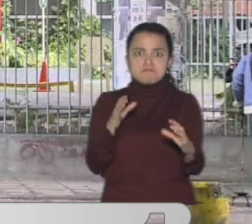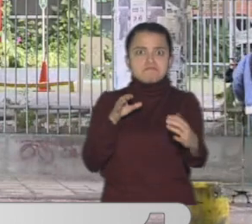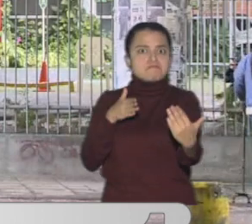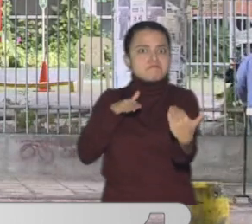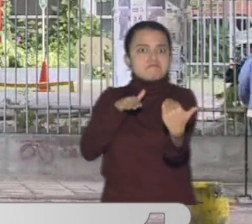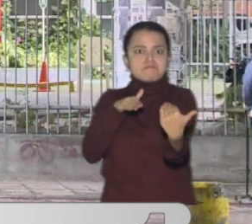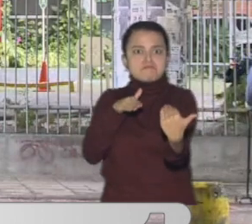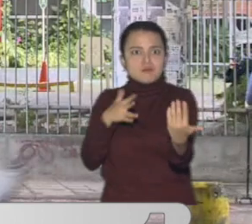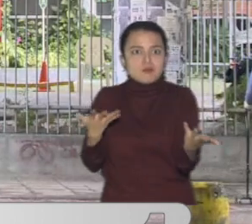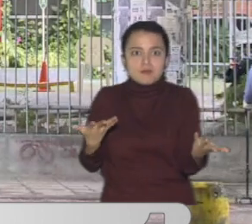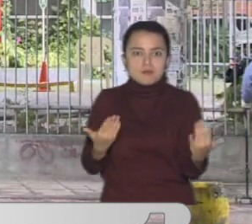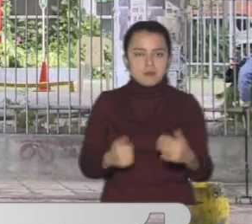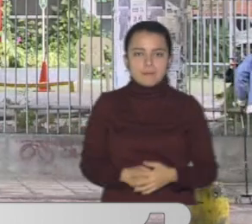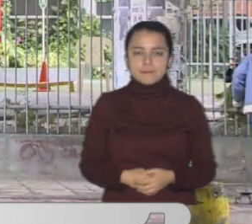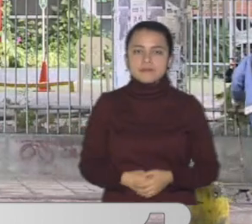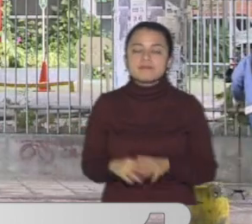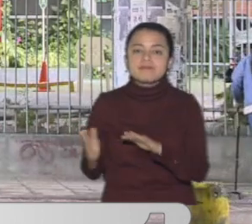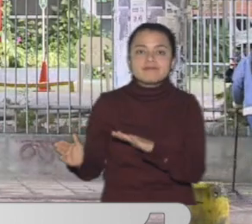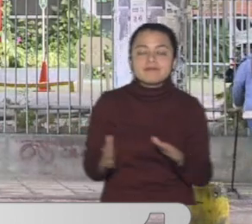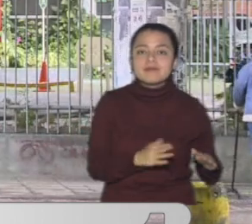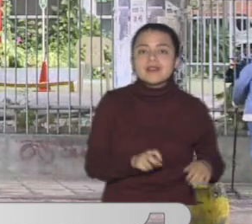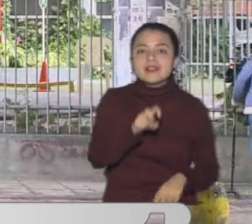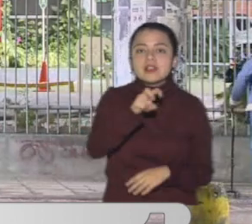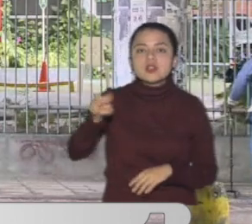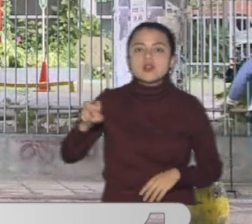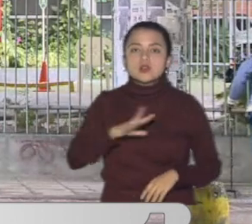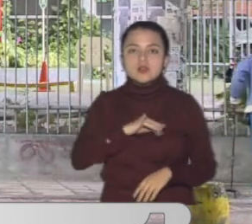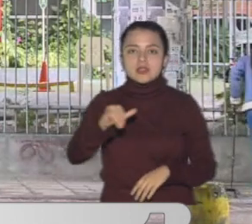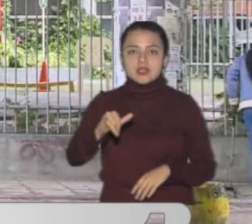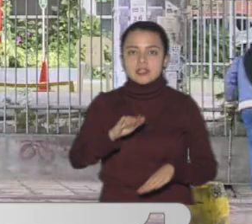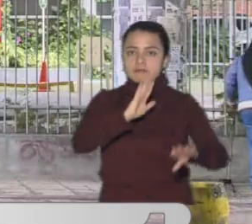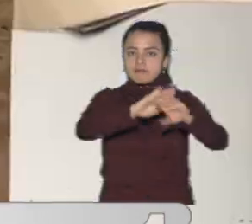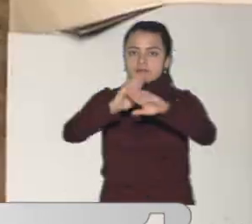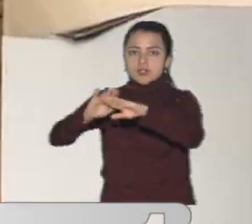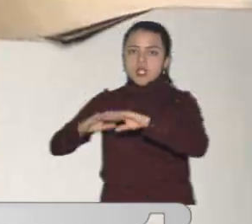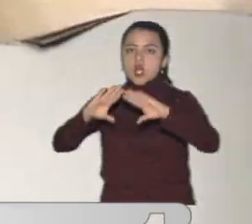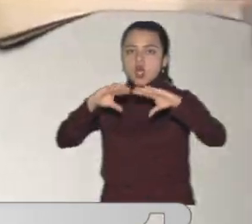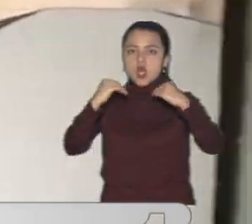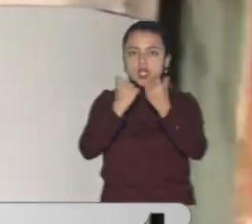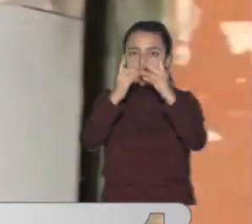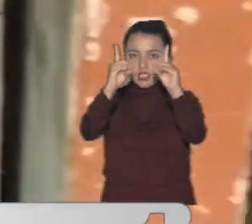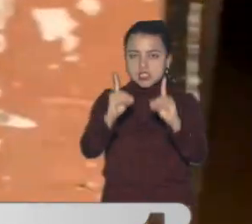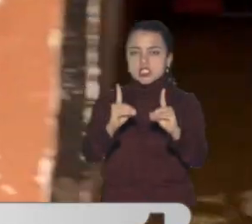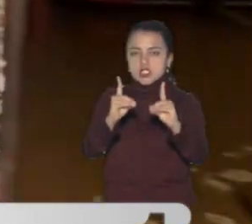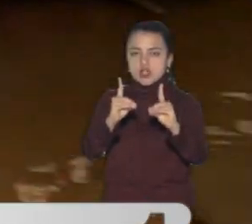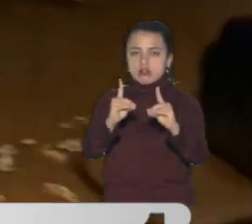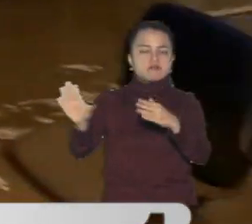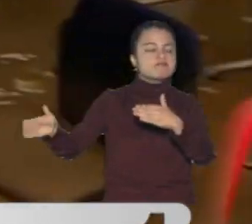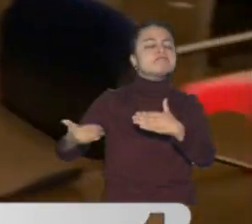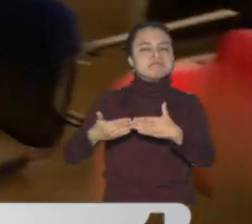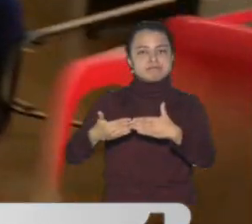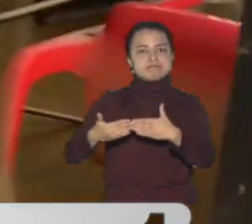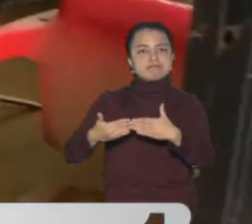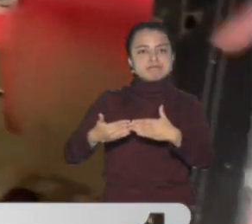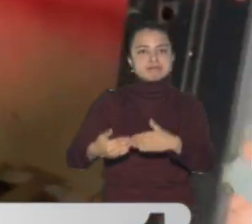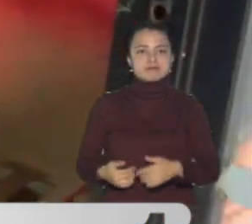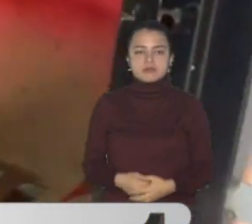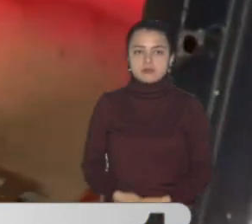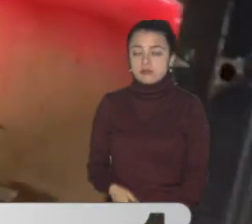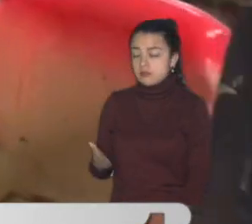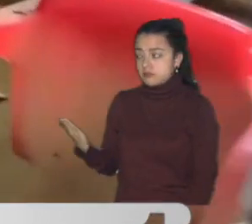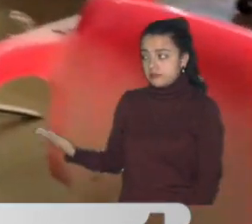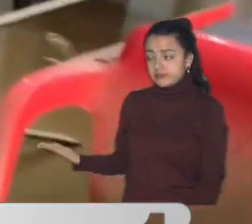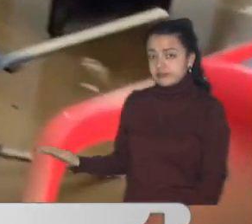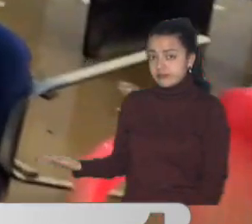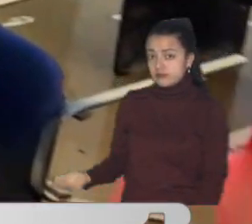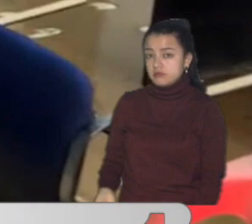de Cali, un colegio decidió suspender sus clases por el crudo invierno. Así permanecen las instalaciones de la institución